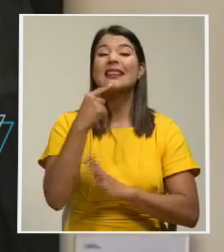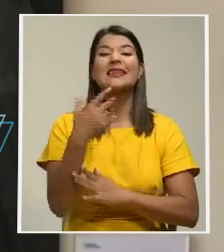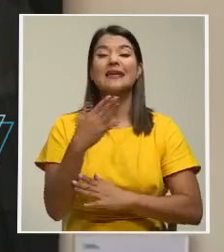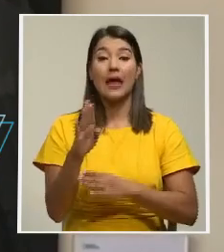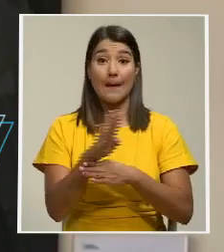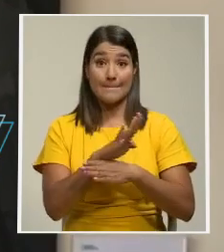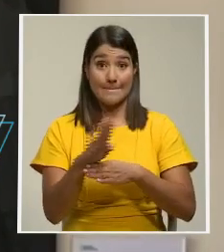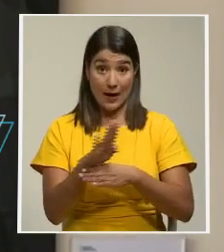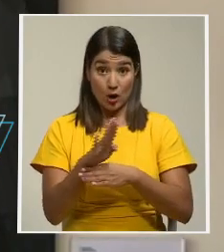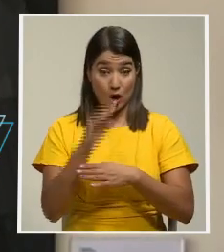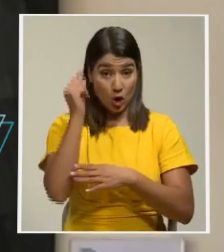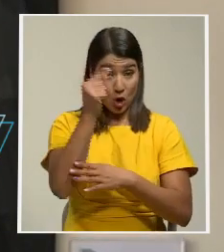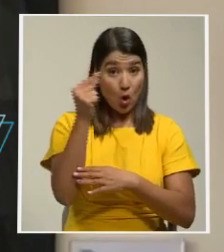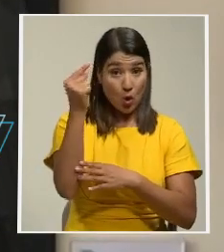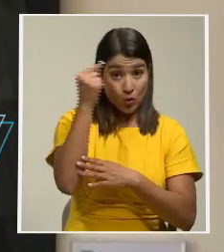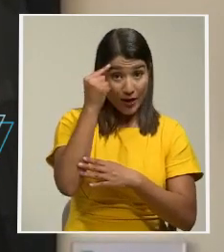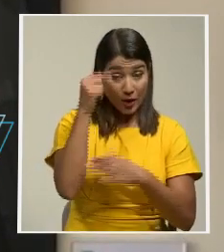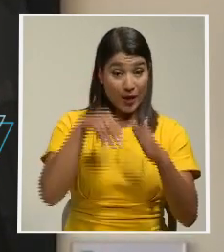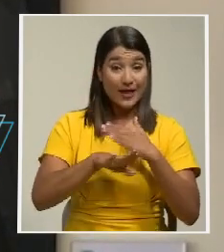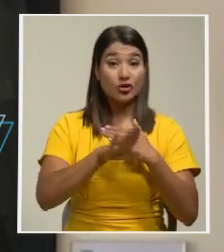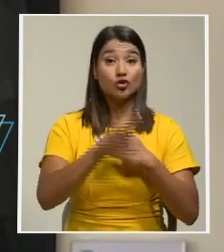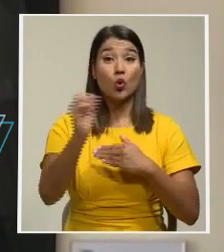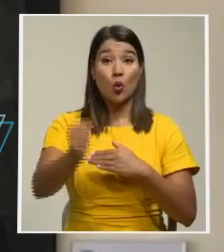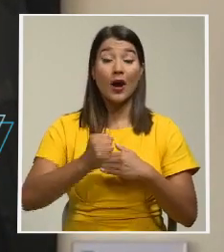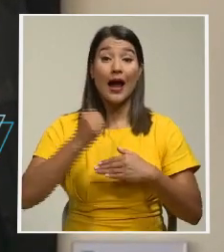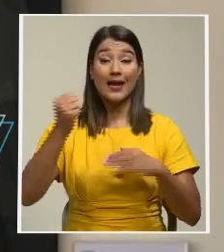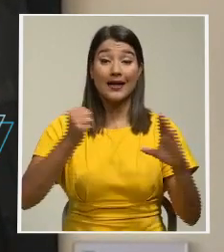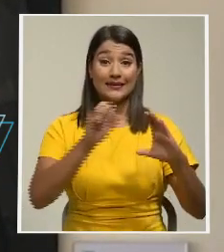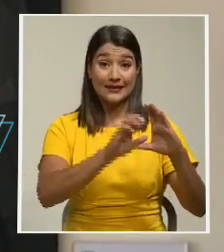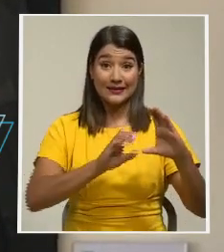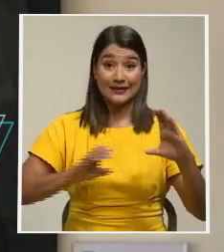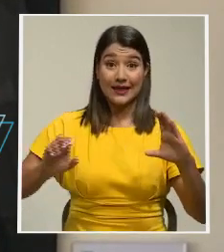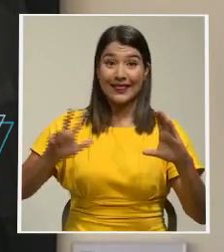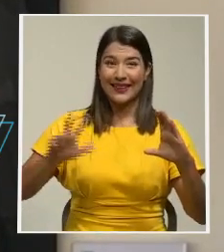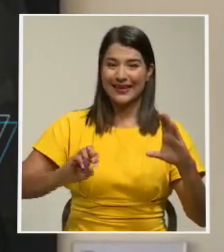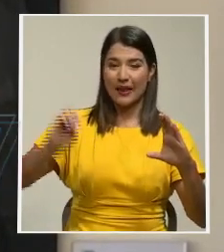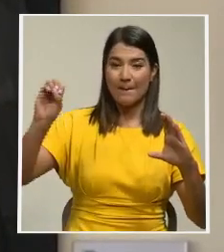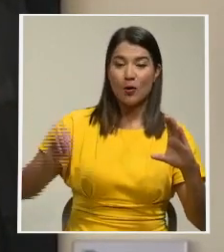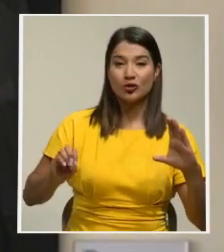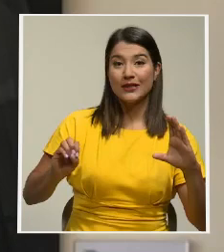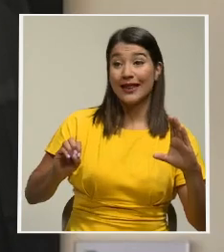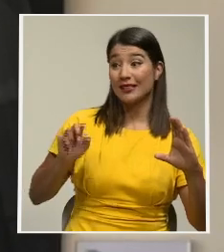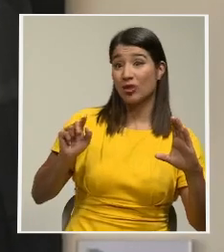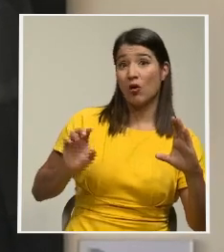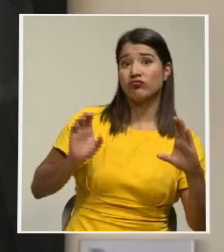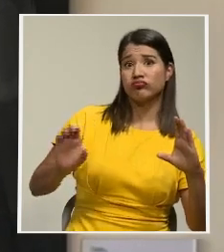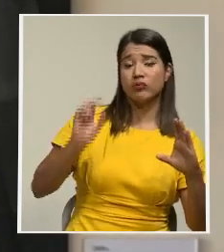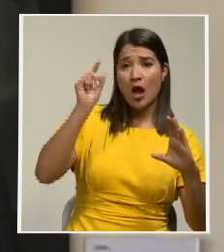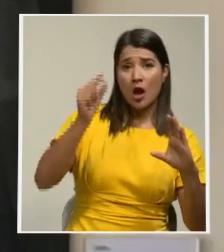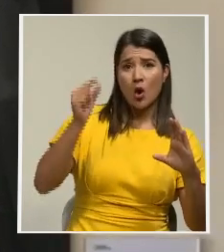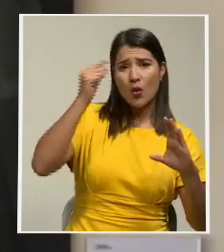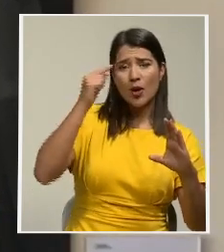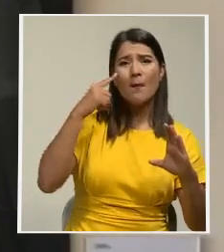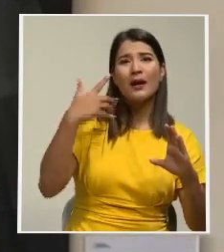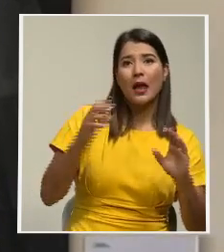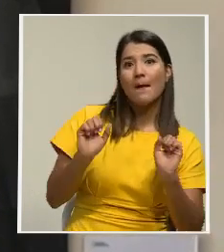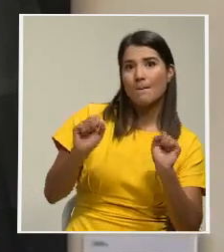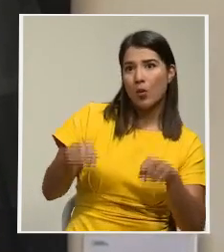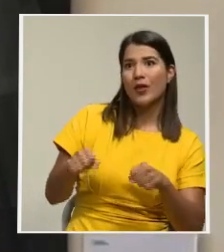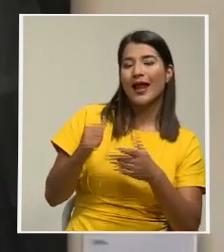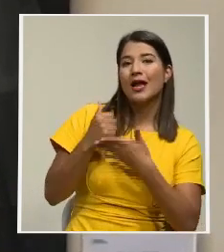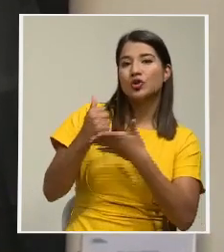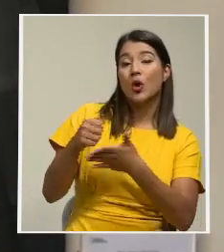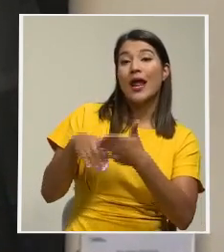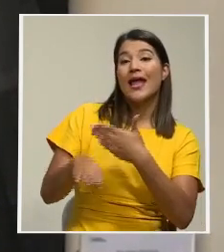un 30% de su utilidad neta después de impuestos como un aporte para paliar la